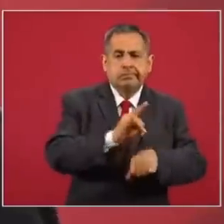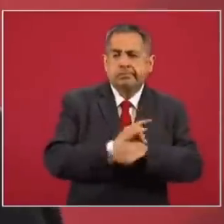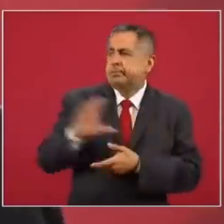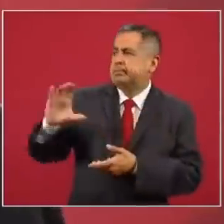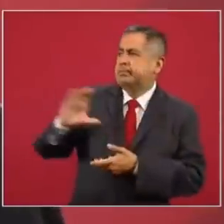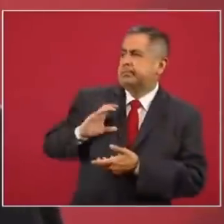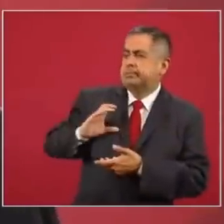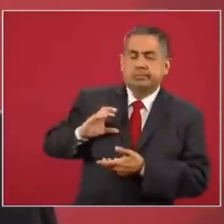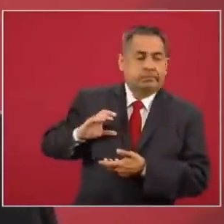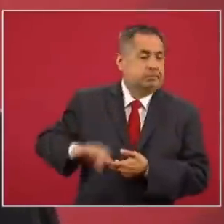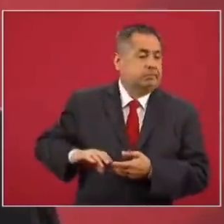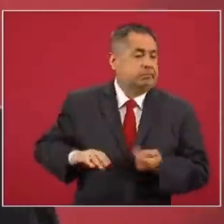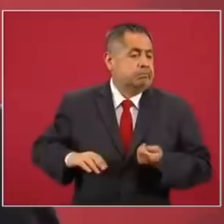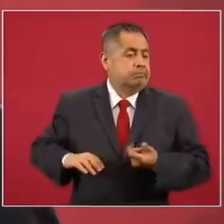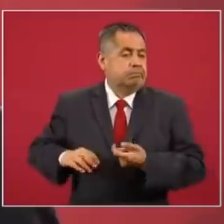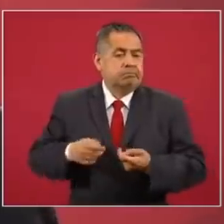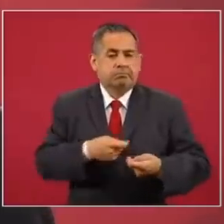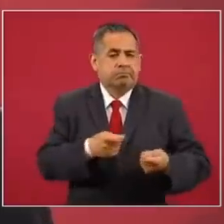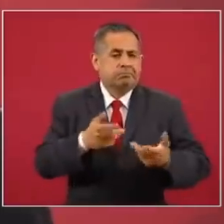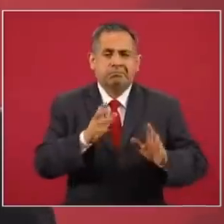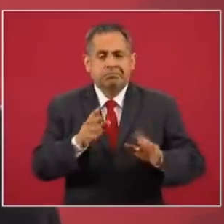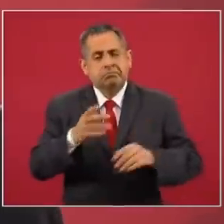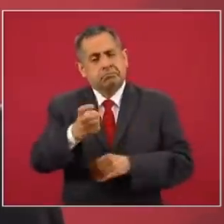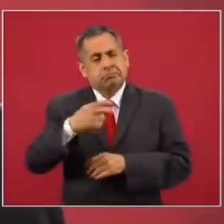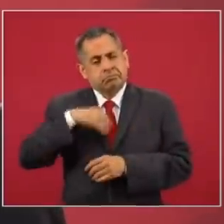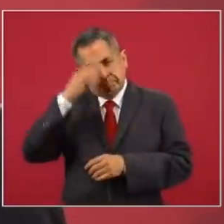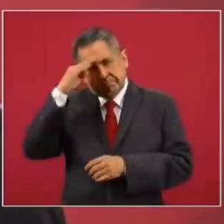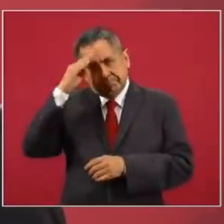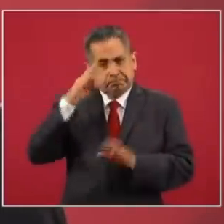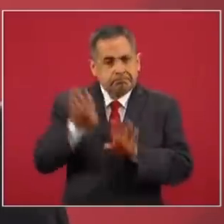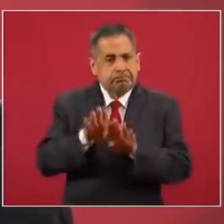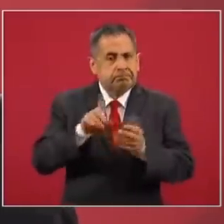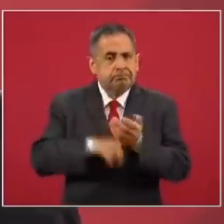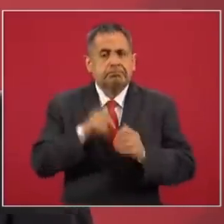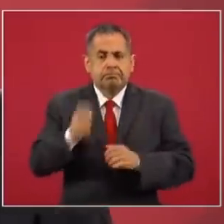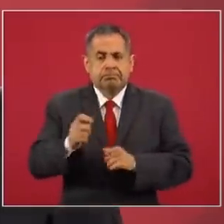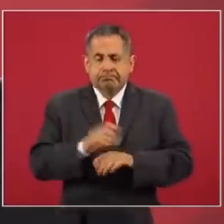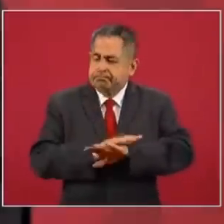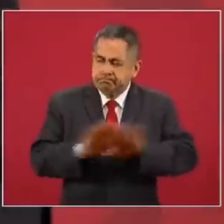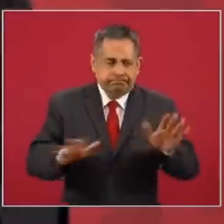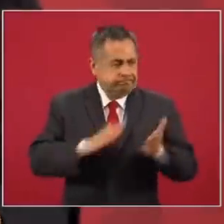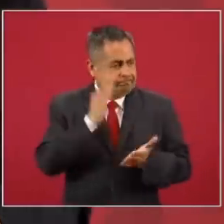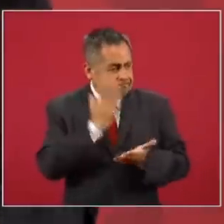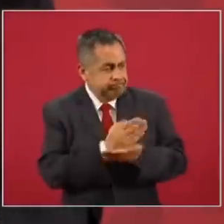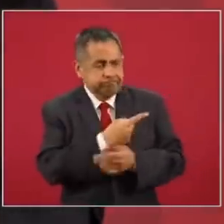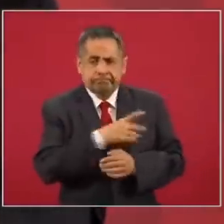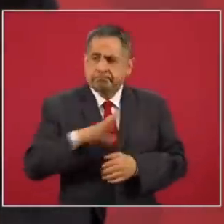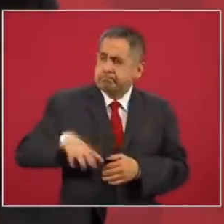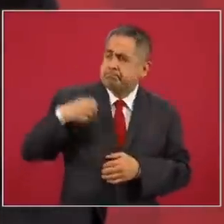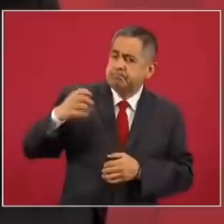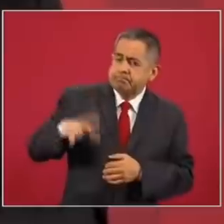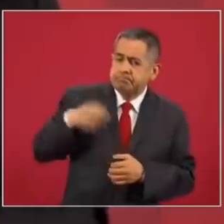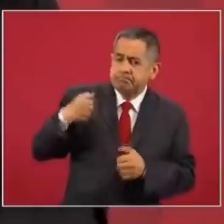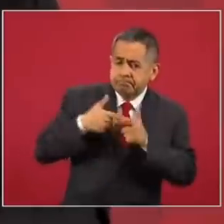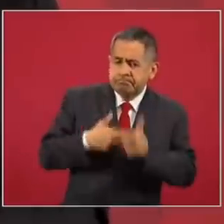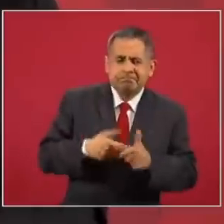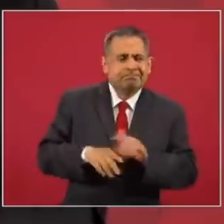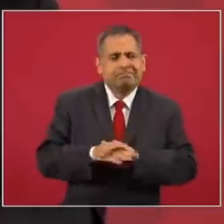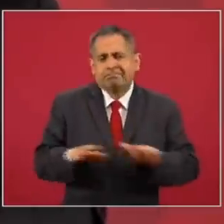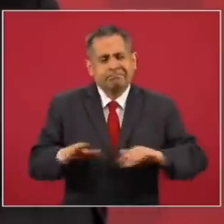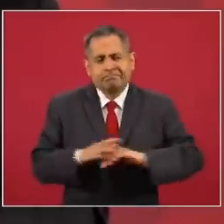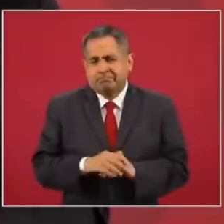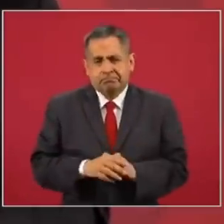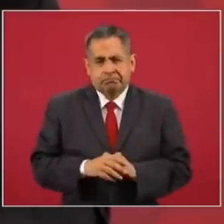Entonces estamos buscando una manera de que ya no haya abusos. Además, un